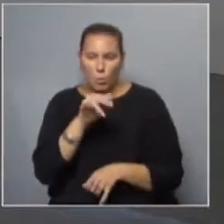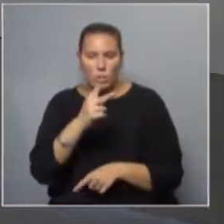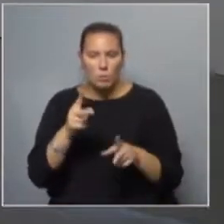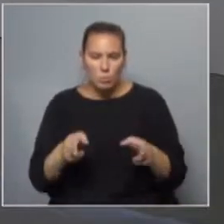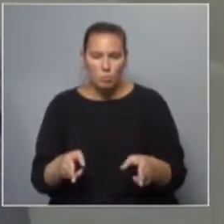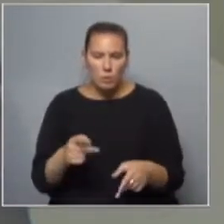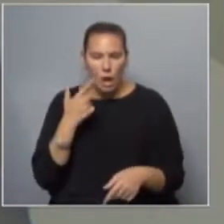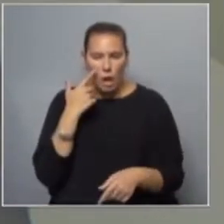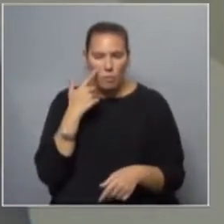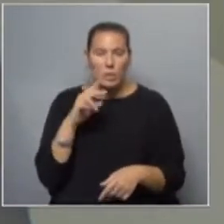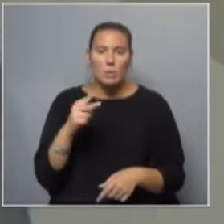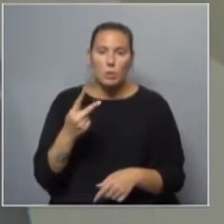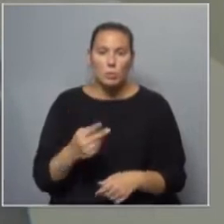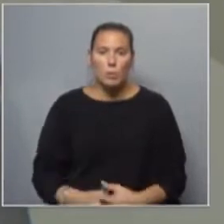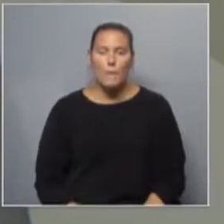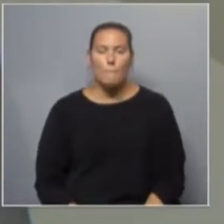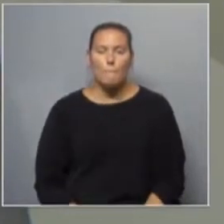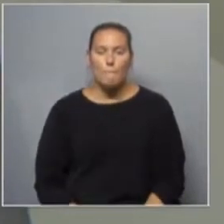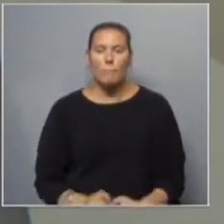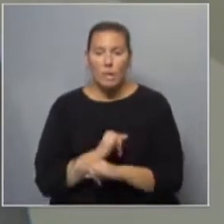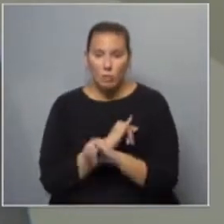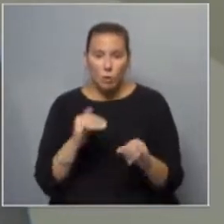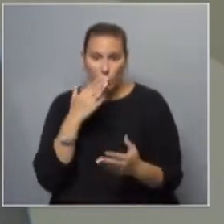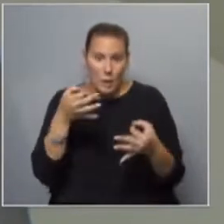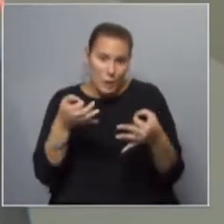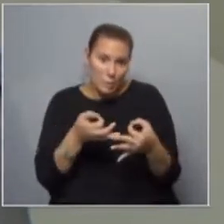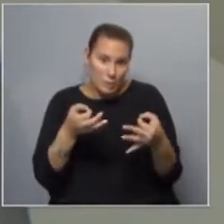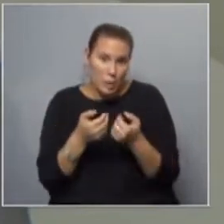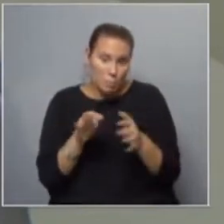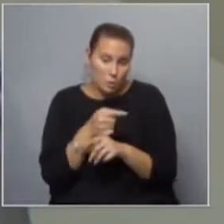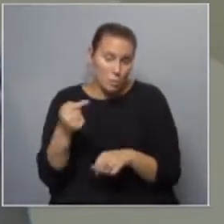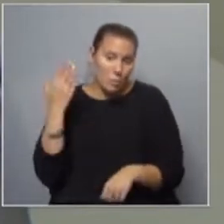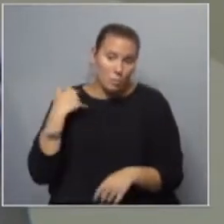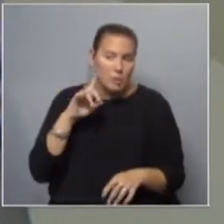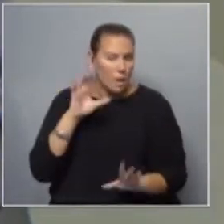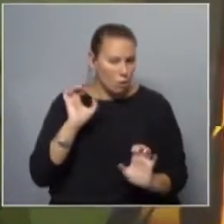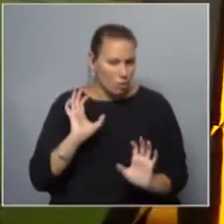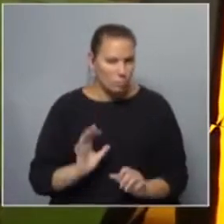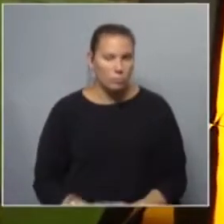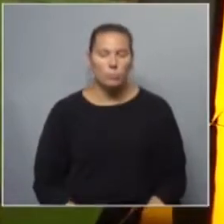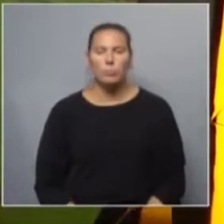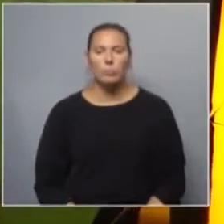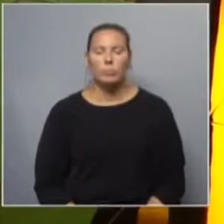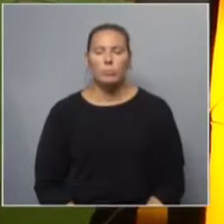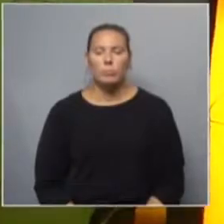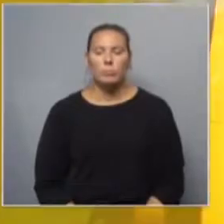informe. Muy bien, vemos entonces el cierre de estos informes especiales, porque empezó la semana pasada, recordemos.